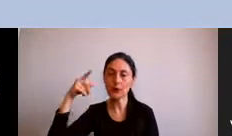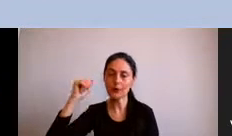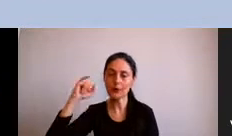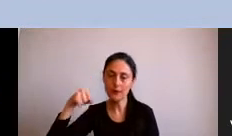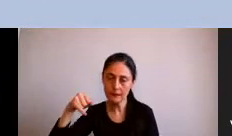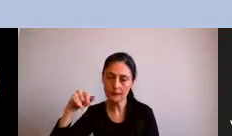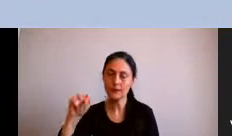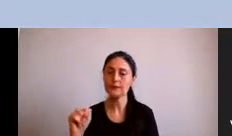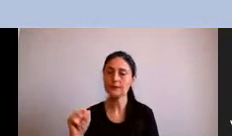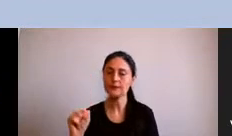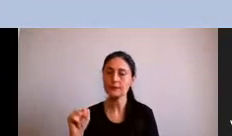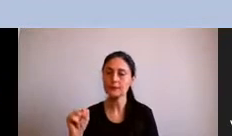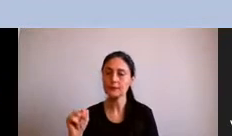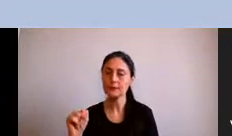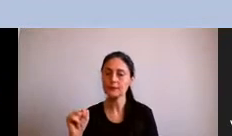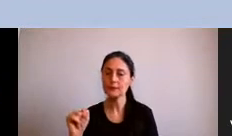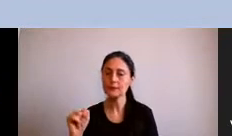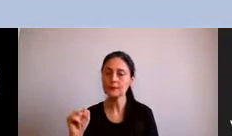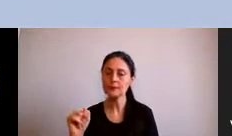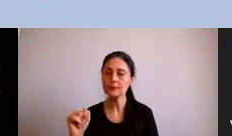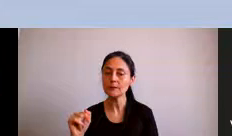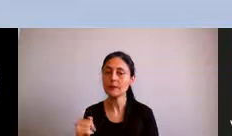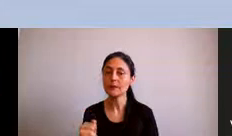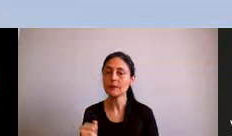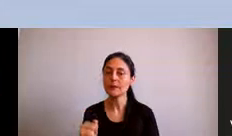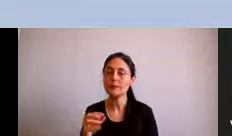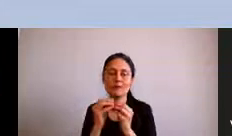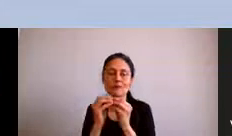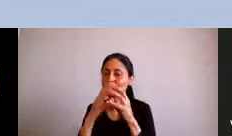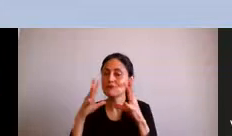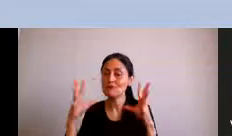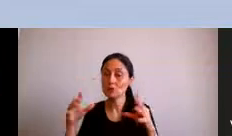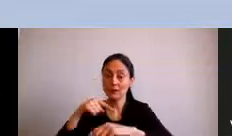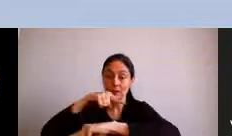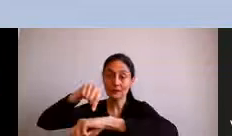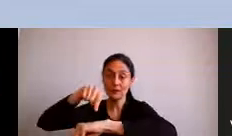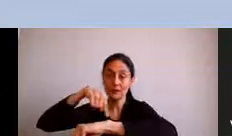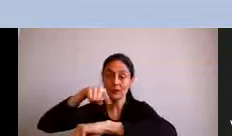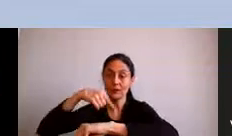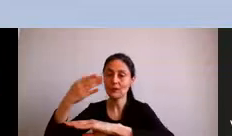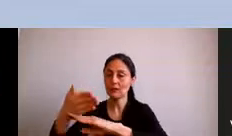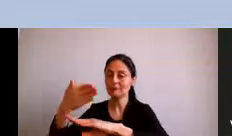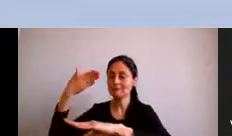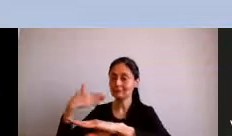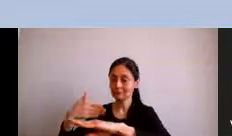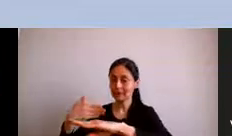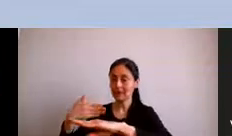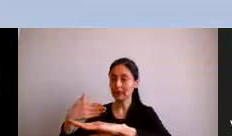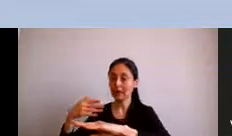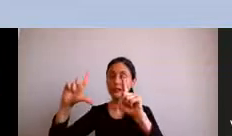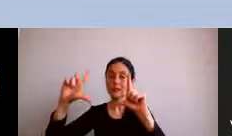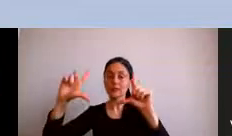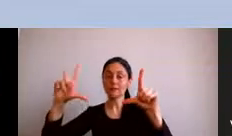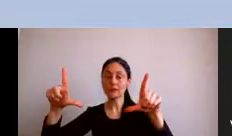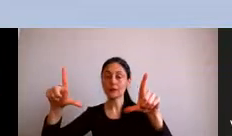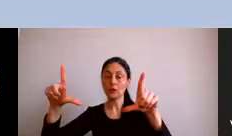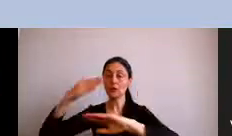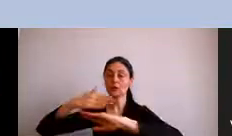Hoy día pasamos muchas horas detrás del computador, por lo tanto, más de alguno de nosotros ha tenido algún problema que tiene que ver con la